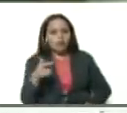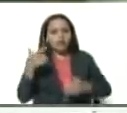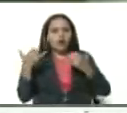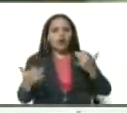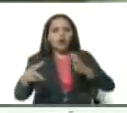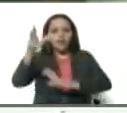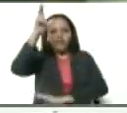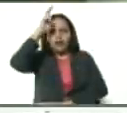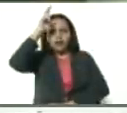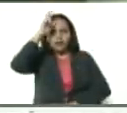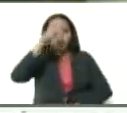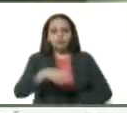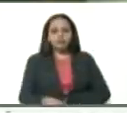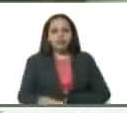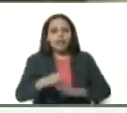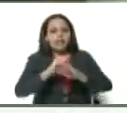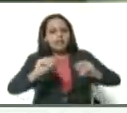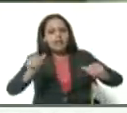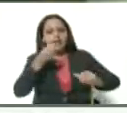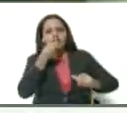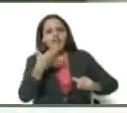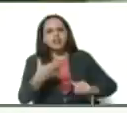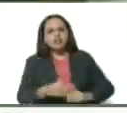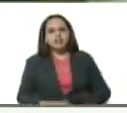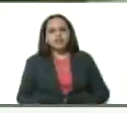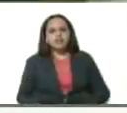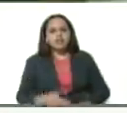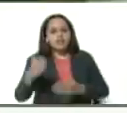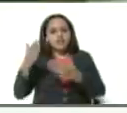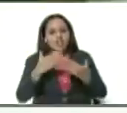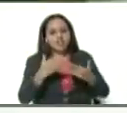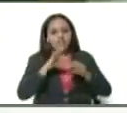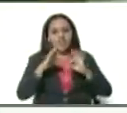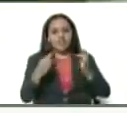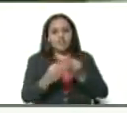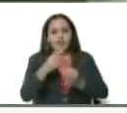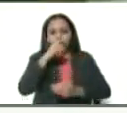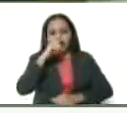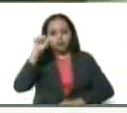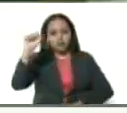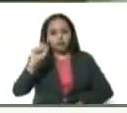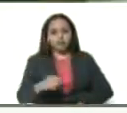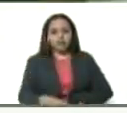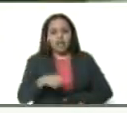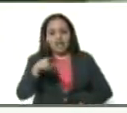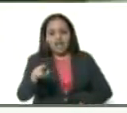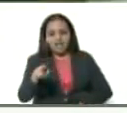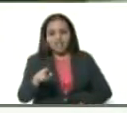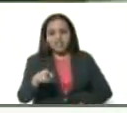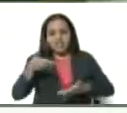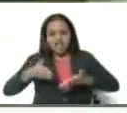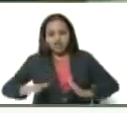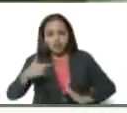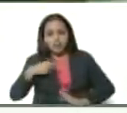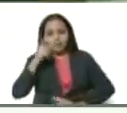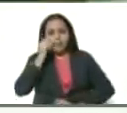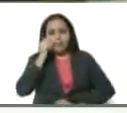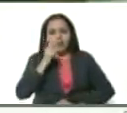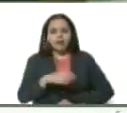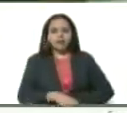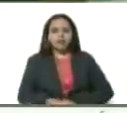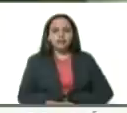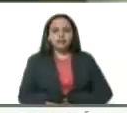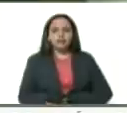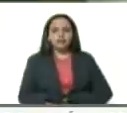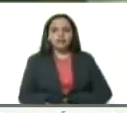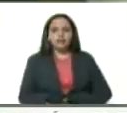Falcón, tierra bella, de allá vienen los Maduros. Allá nació mi padre, Nicolás de Jesús